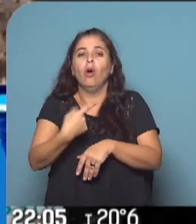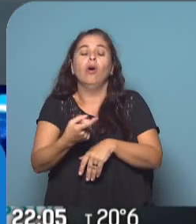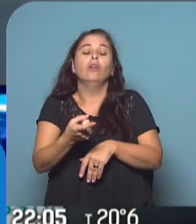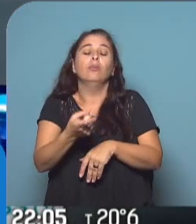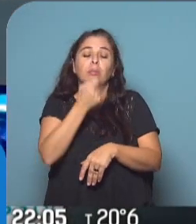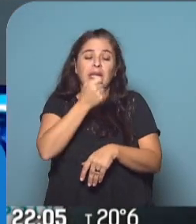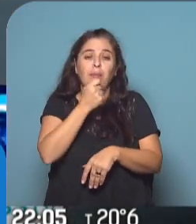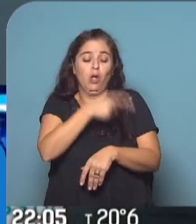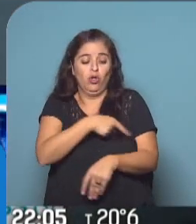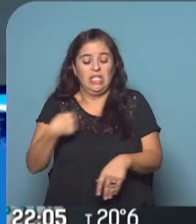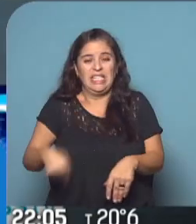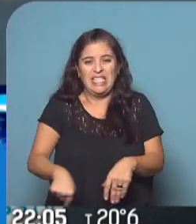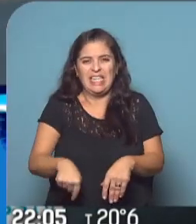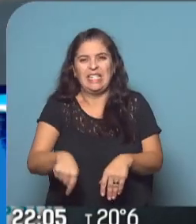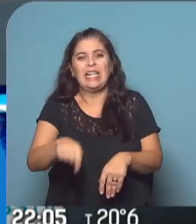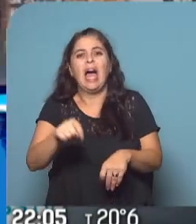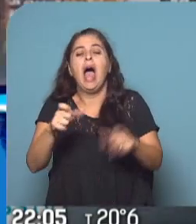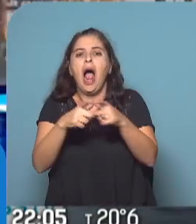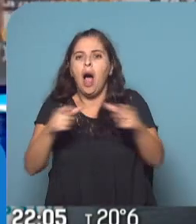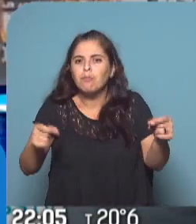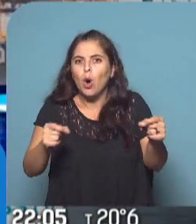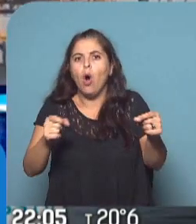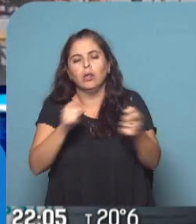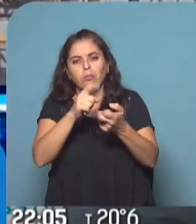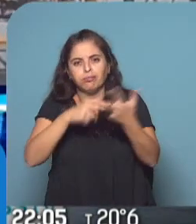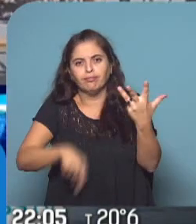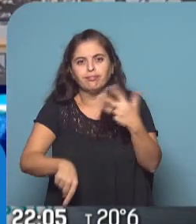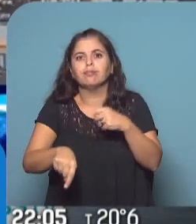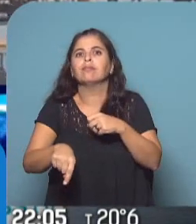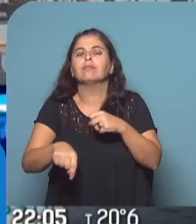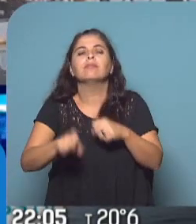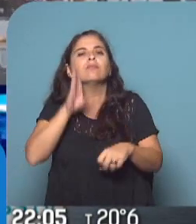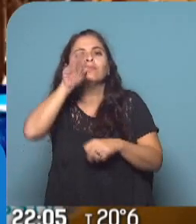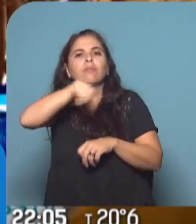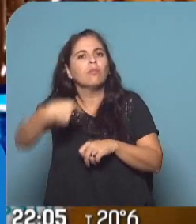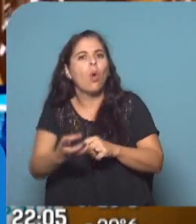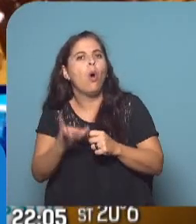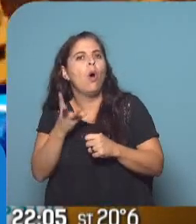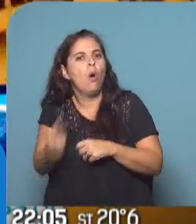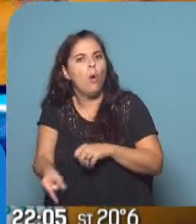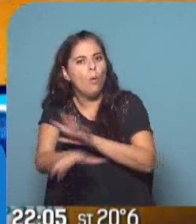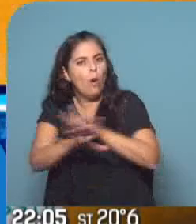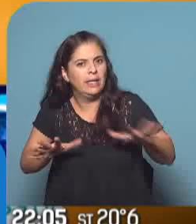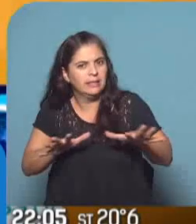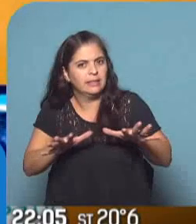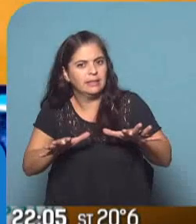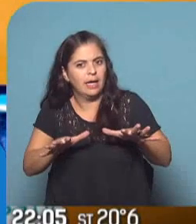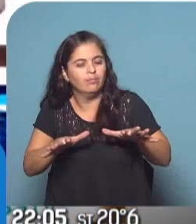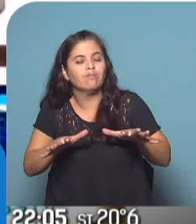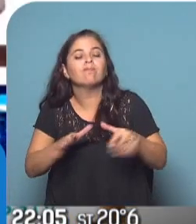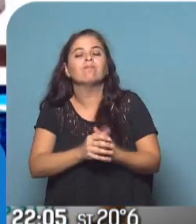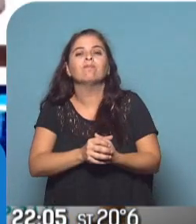Turquía le siguieran comprando crudo, con el objetivo de reducir a cero las exportaciones de petróleo iraní. La